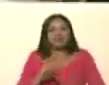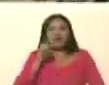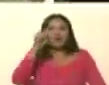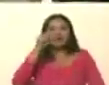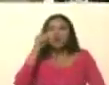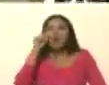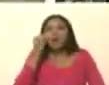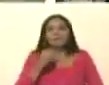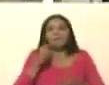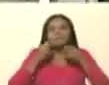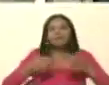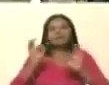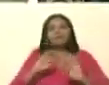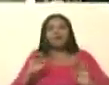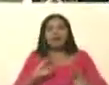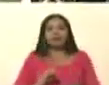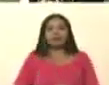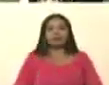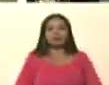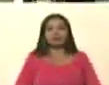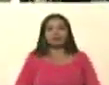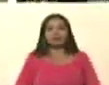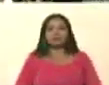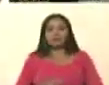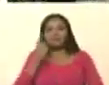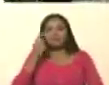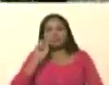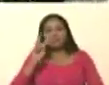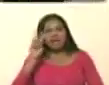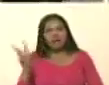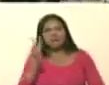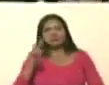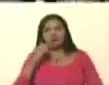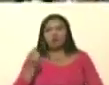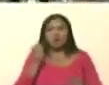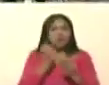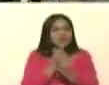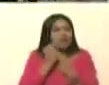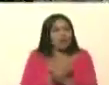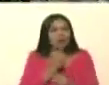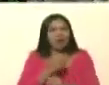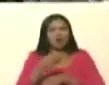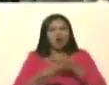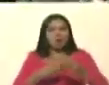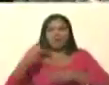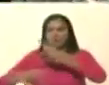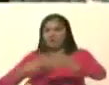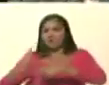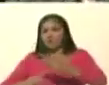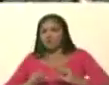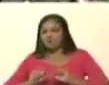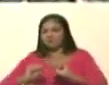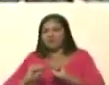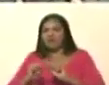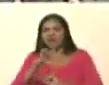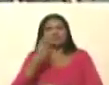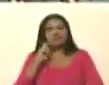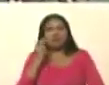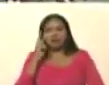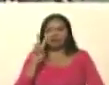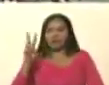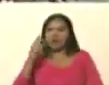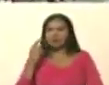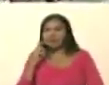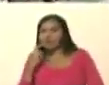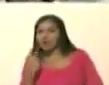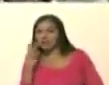abras que no te pierdes un programa mira bien a venezuela como trabaja y como producen y ese cacao que tú ves ahí el yo